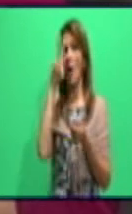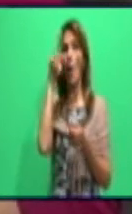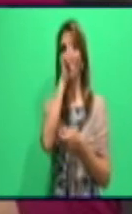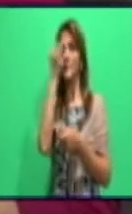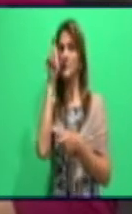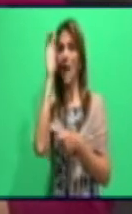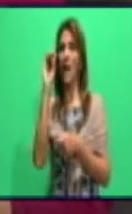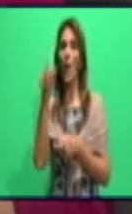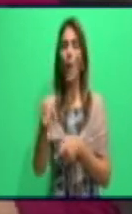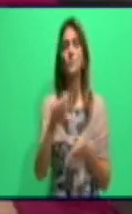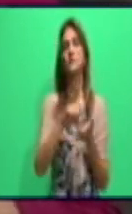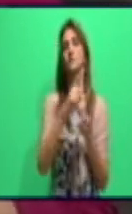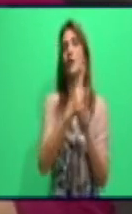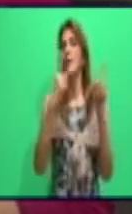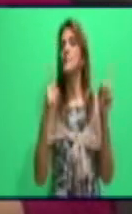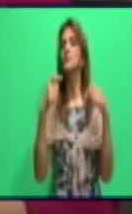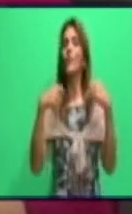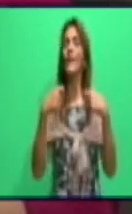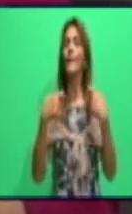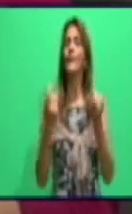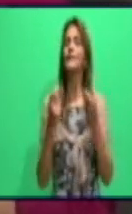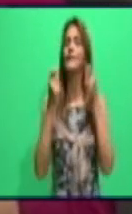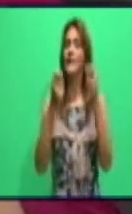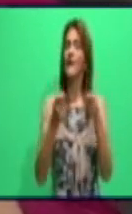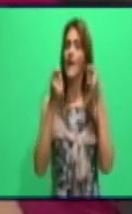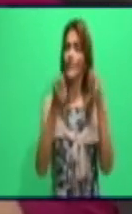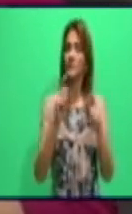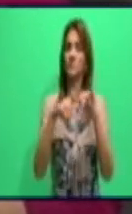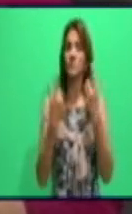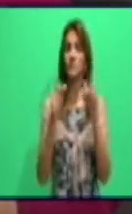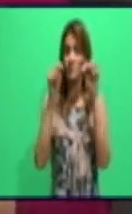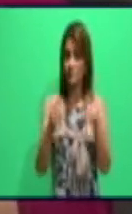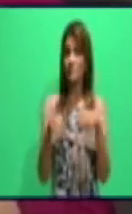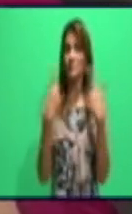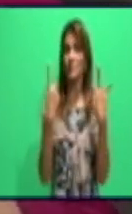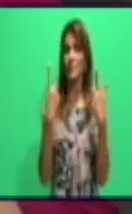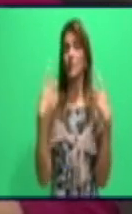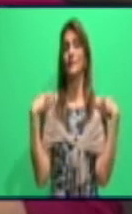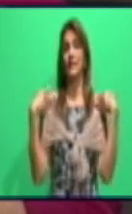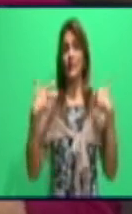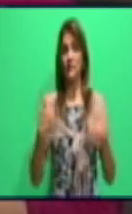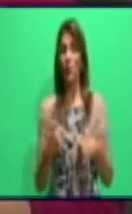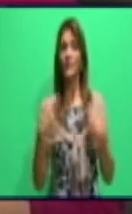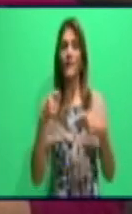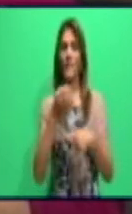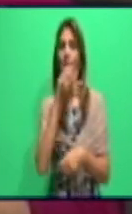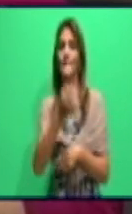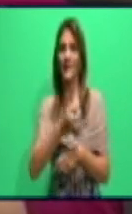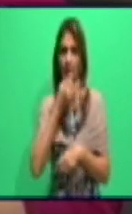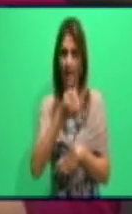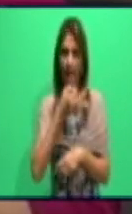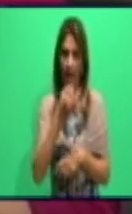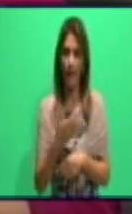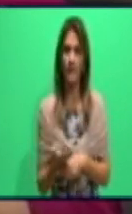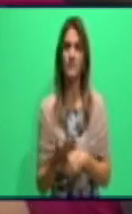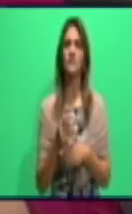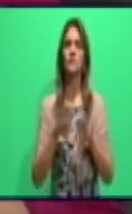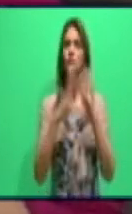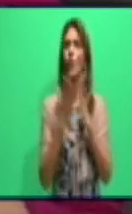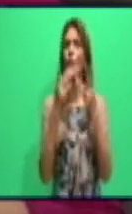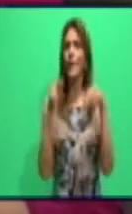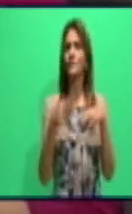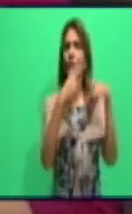equipo médico, ahí hay un director de ese centro de aislamiento que tiene que haber una comunicación, que tiene que haber una explicación. El tema este de las bases de datos